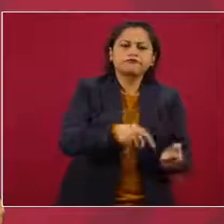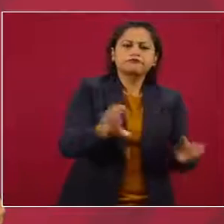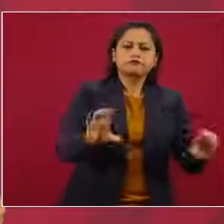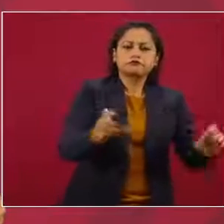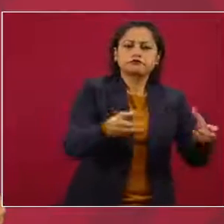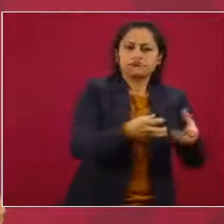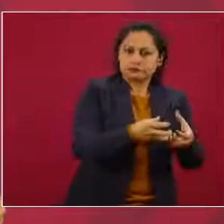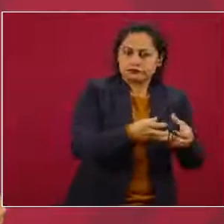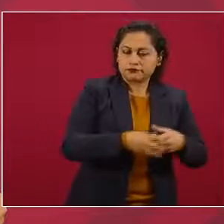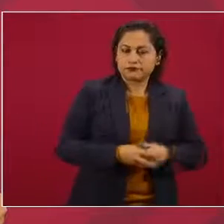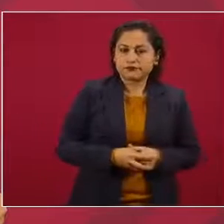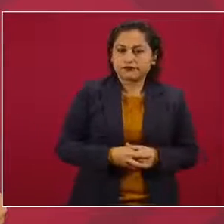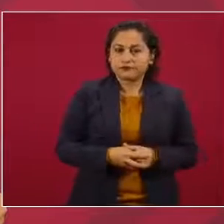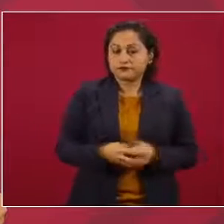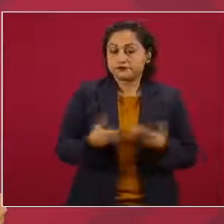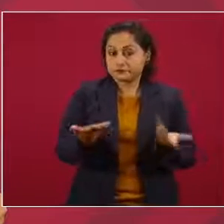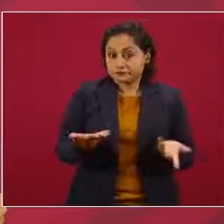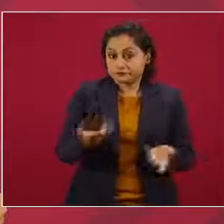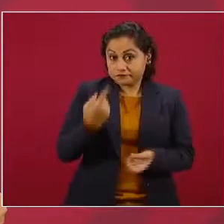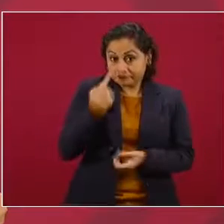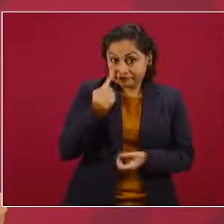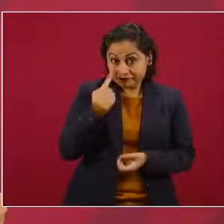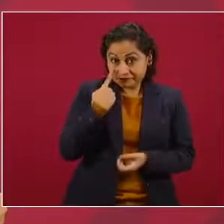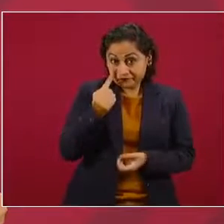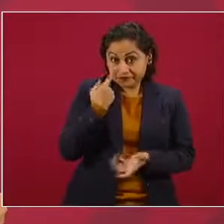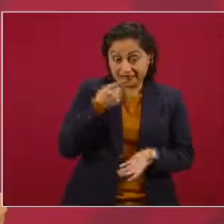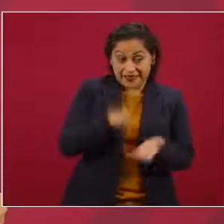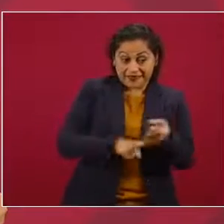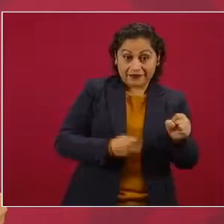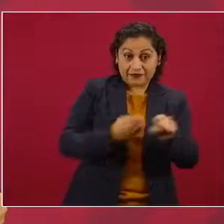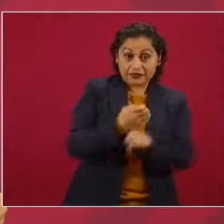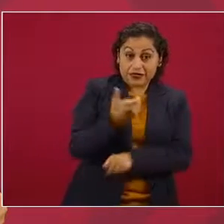Prácticamente todo lo que manejan.